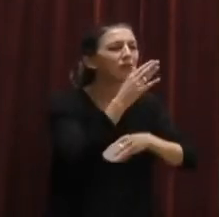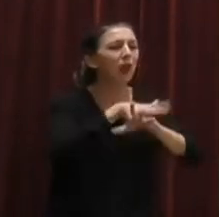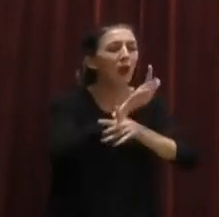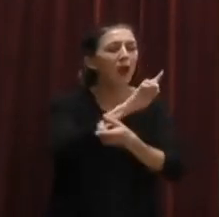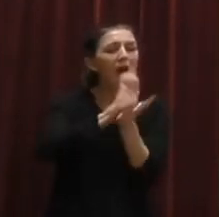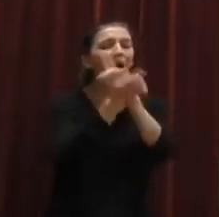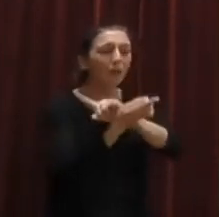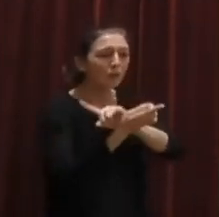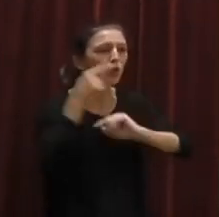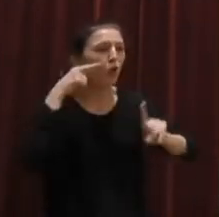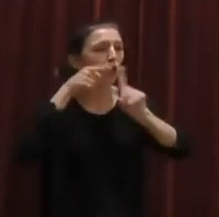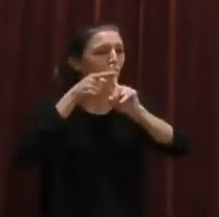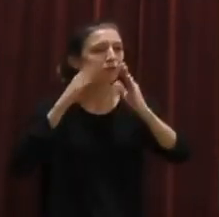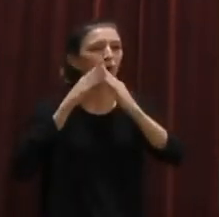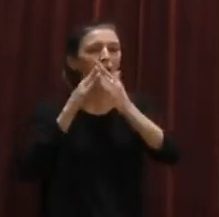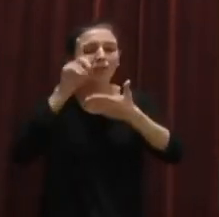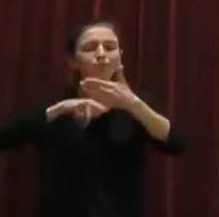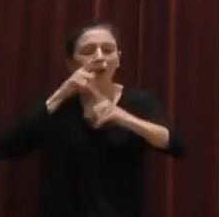anual. Gracias.